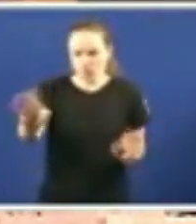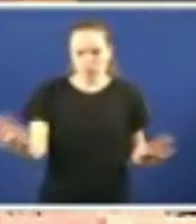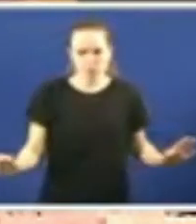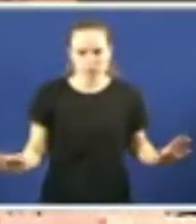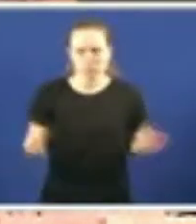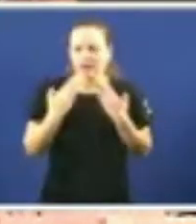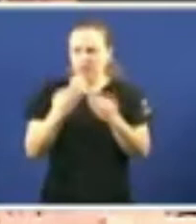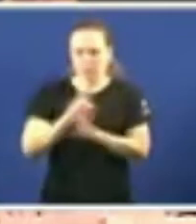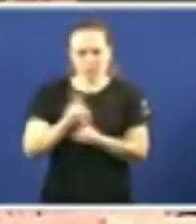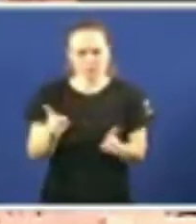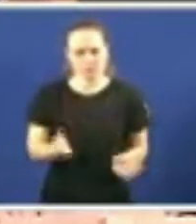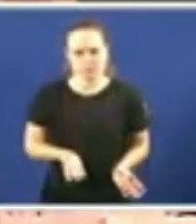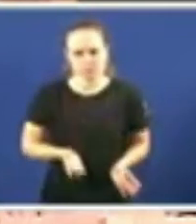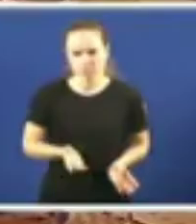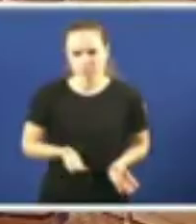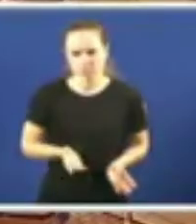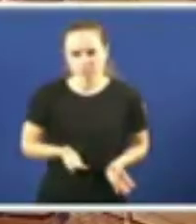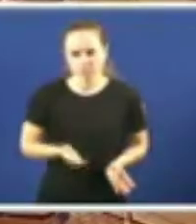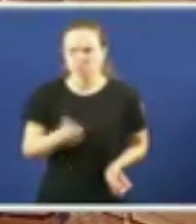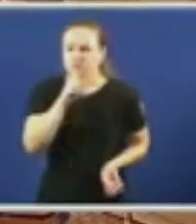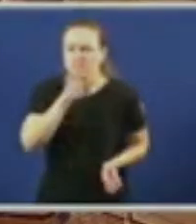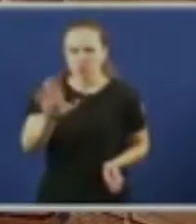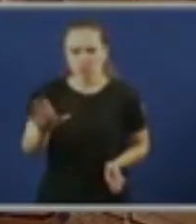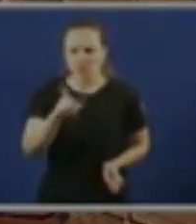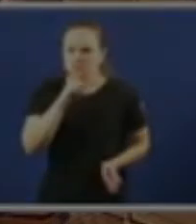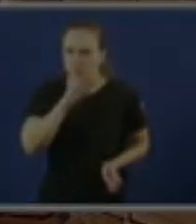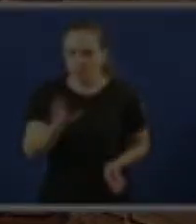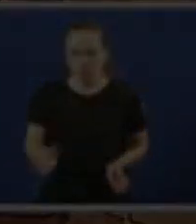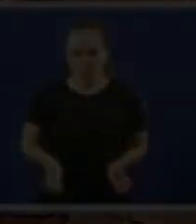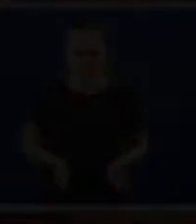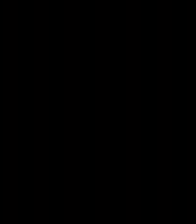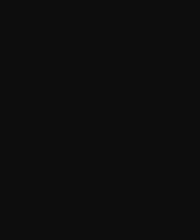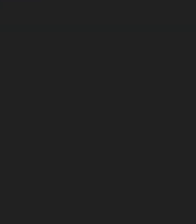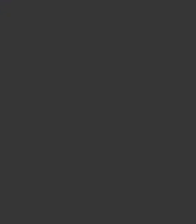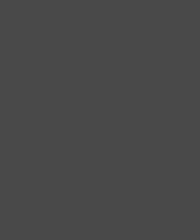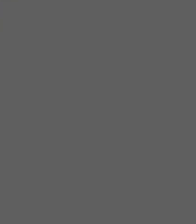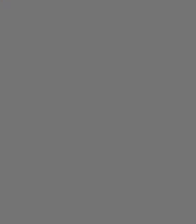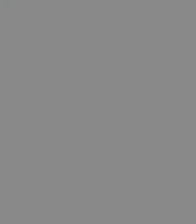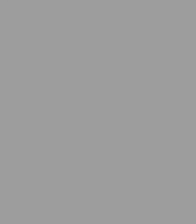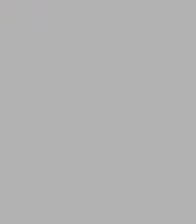Silencio, no tenga palabra. Gracias.